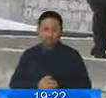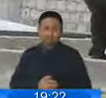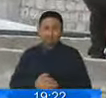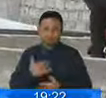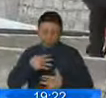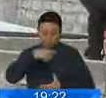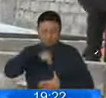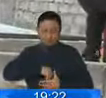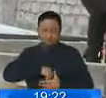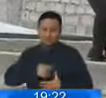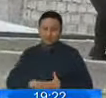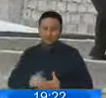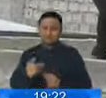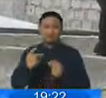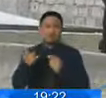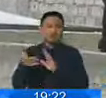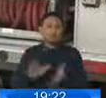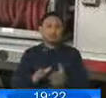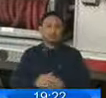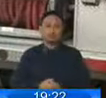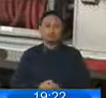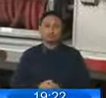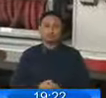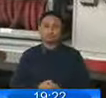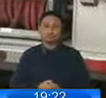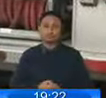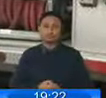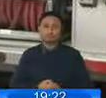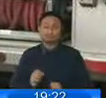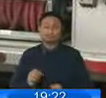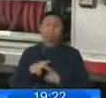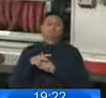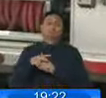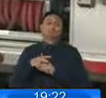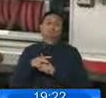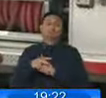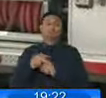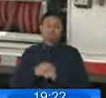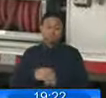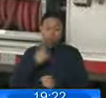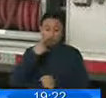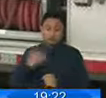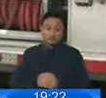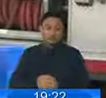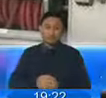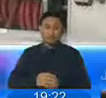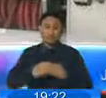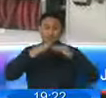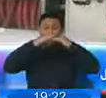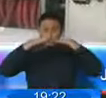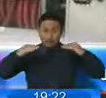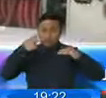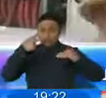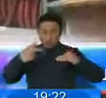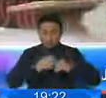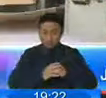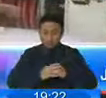órganos, muriendo a los pocos segundos. A veces son accidentes, porque el señor es... dicen que ha levantado la hoja de zinc, no se da cuenta y